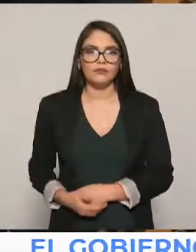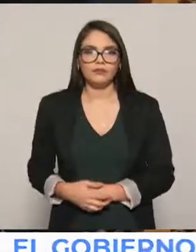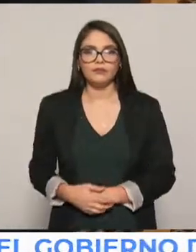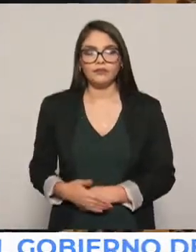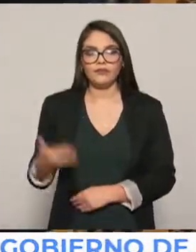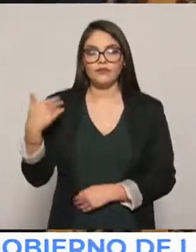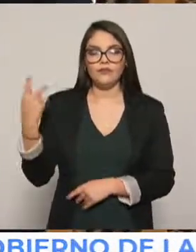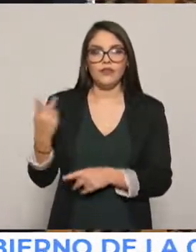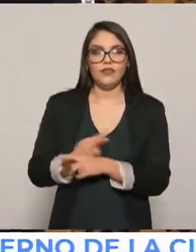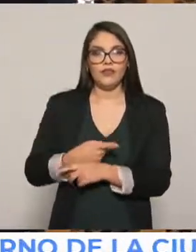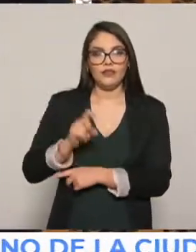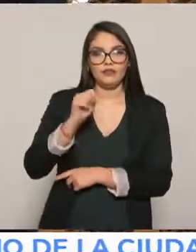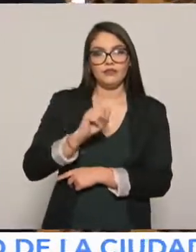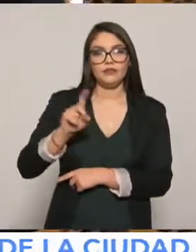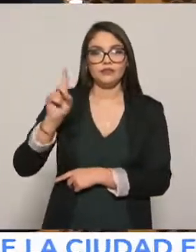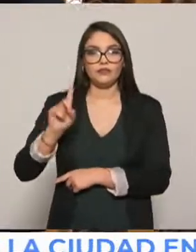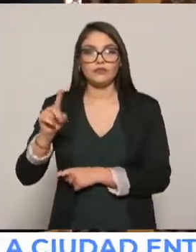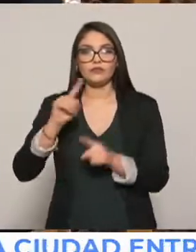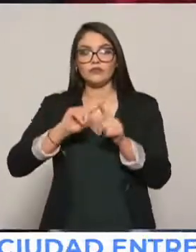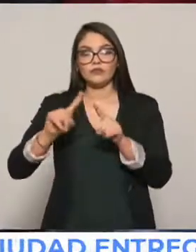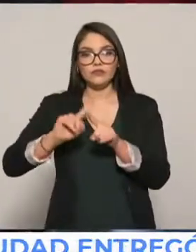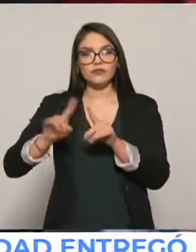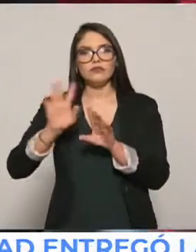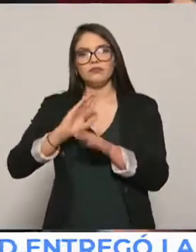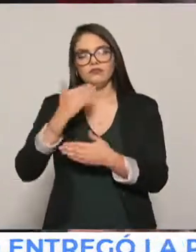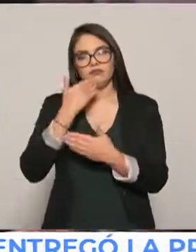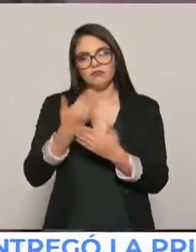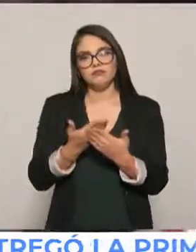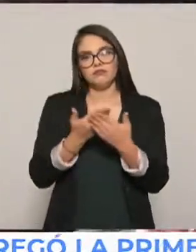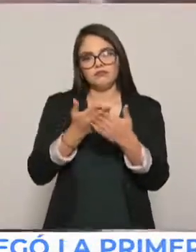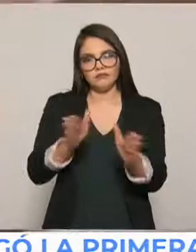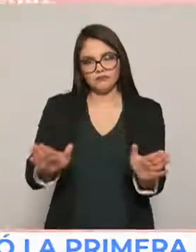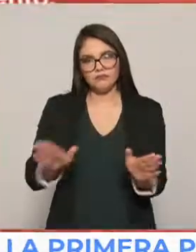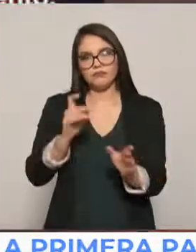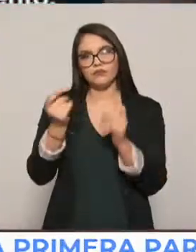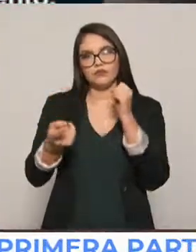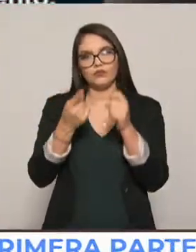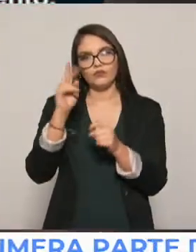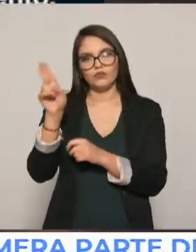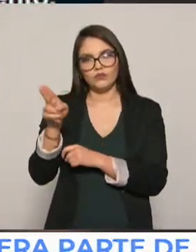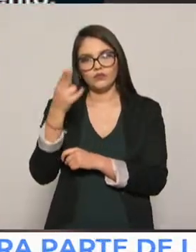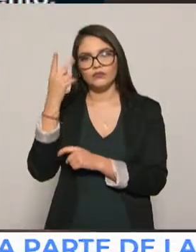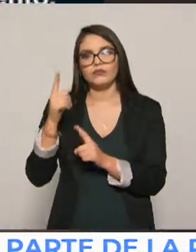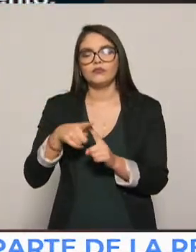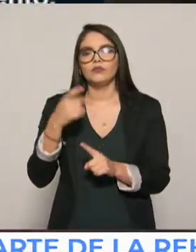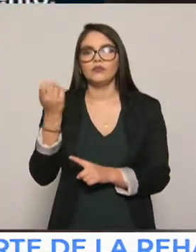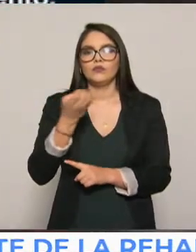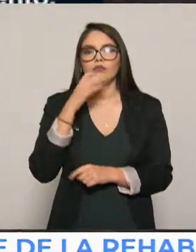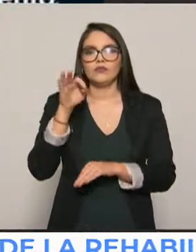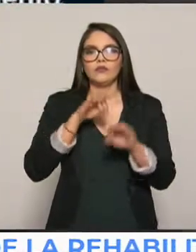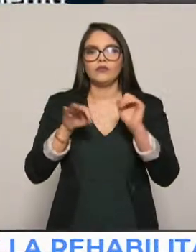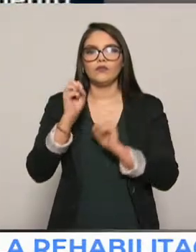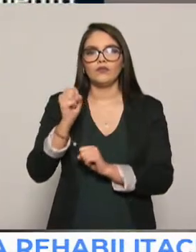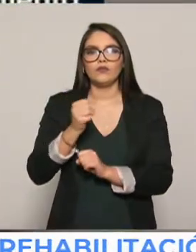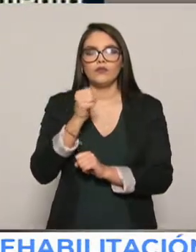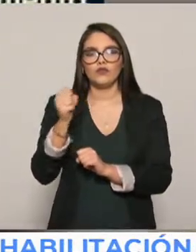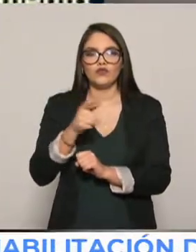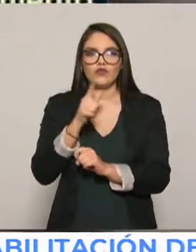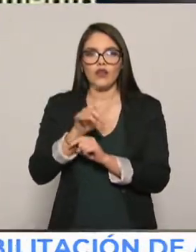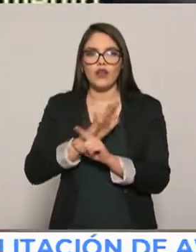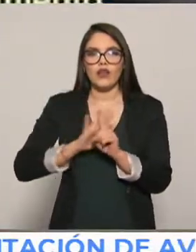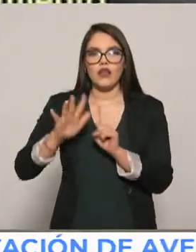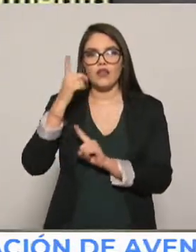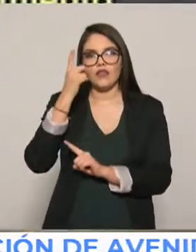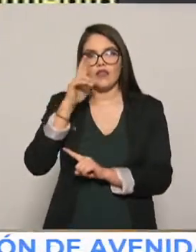Este fin de semana, diversos planteles de la UNAM fueron entregados a las autoridades universitarias. Se trata de la Escuela de Trabajo Social, donde la directora Leticia